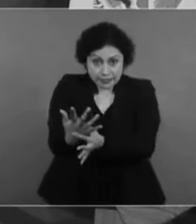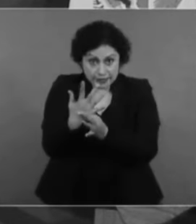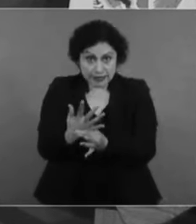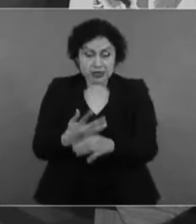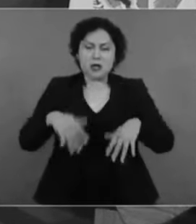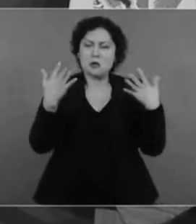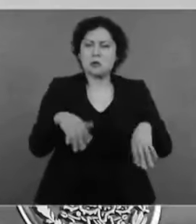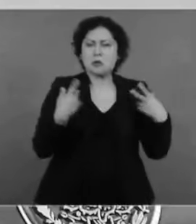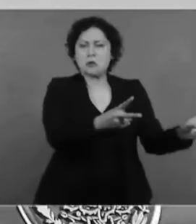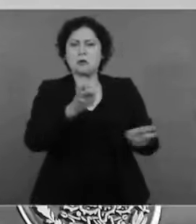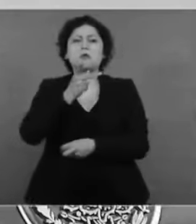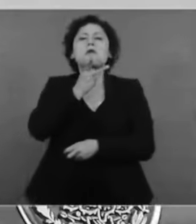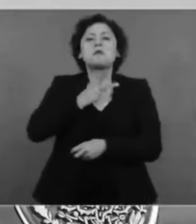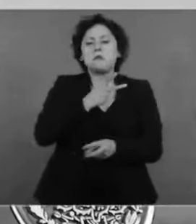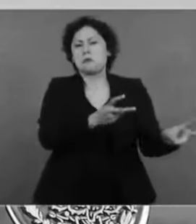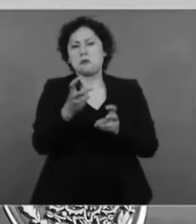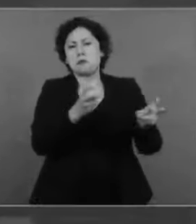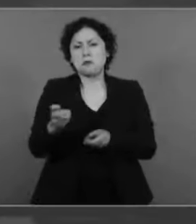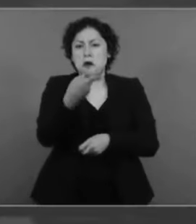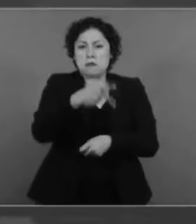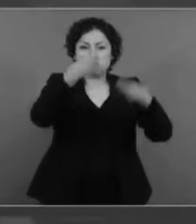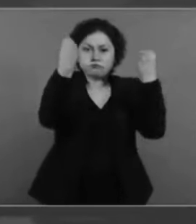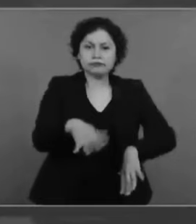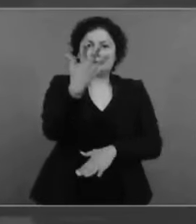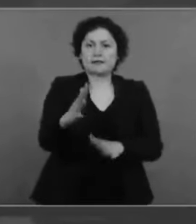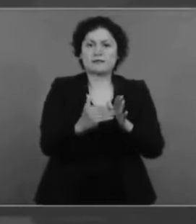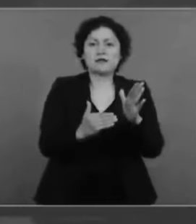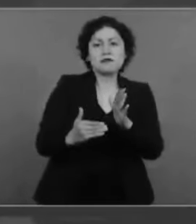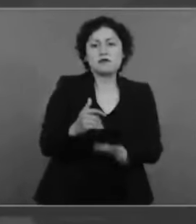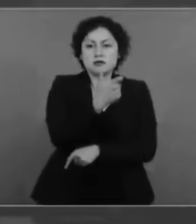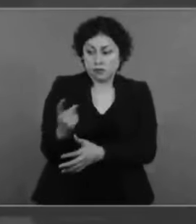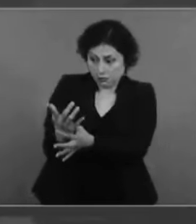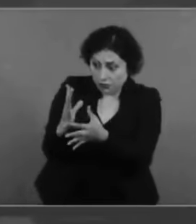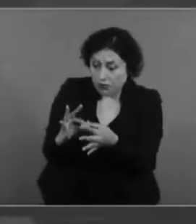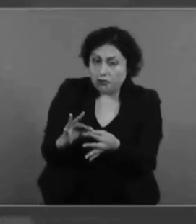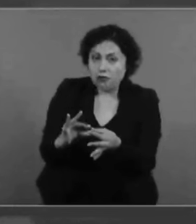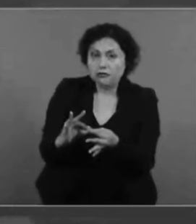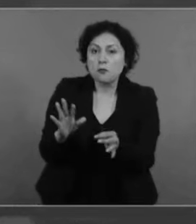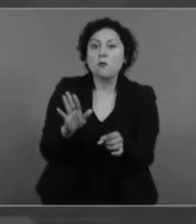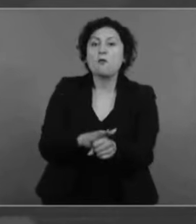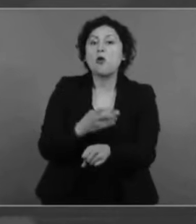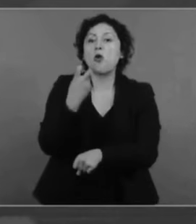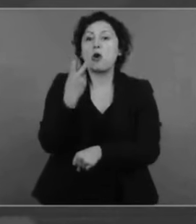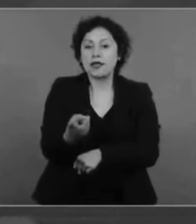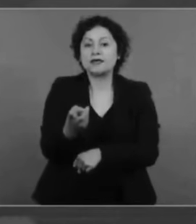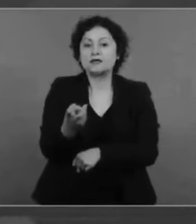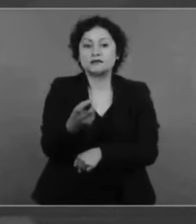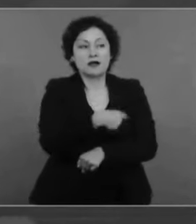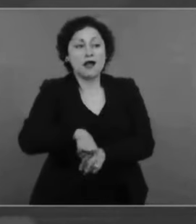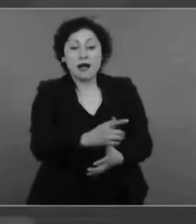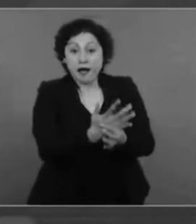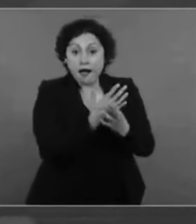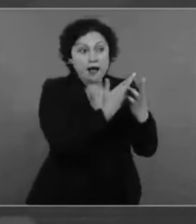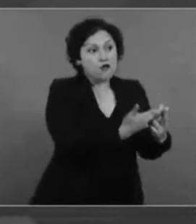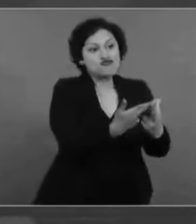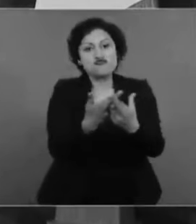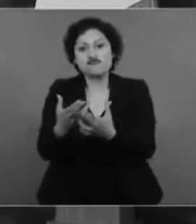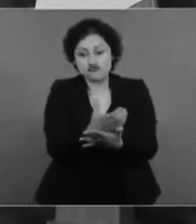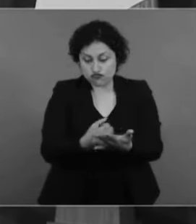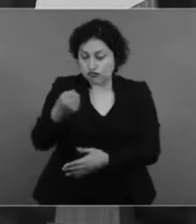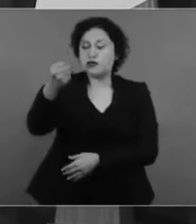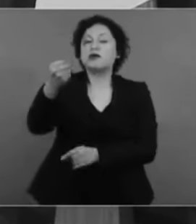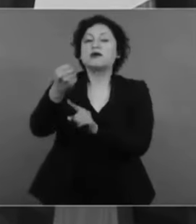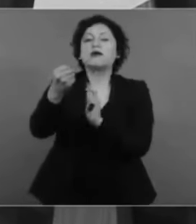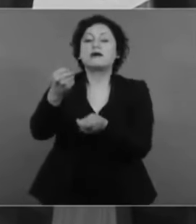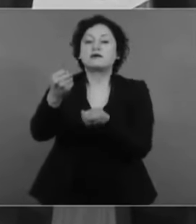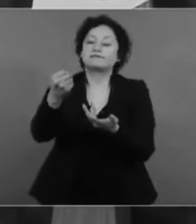combustible y que era una pérdida de 10 mil millones de pesos. Por lo tanto, el excedente por aumento en los precios del petróleo se tenía